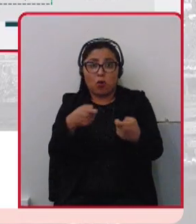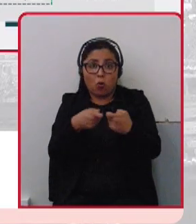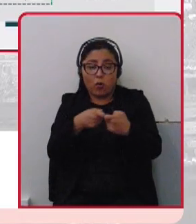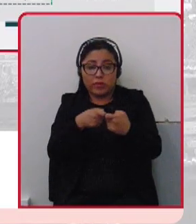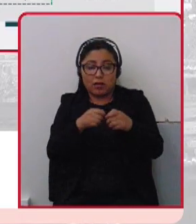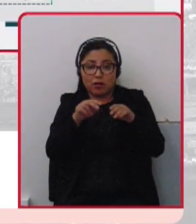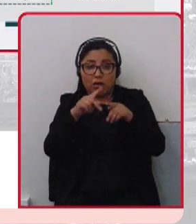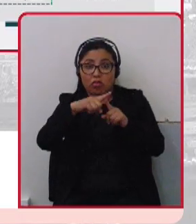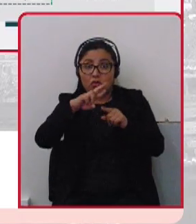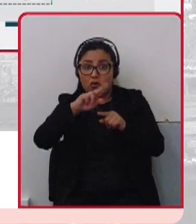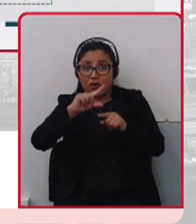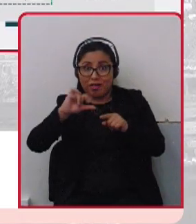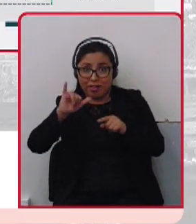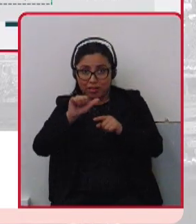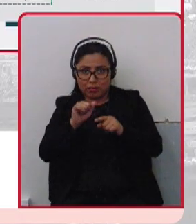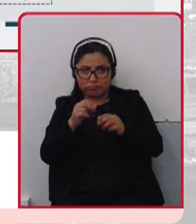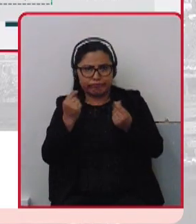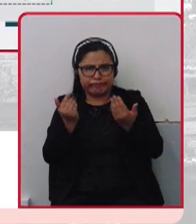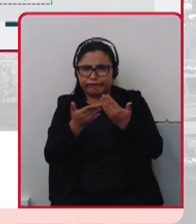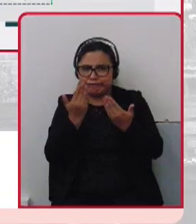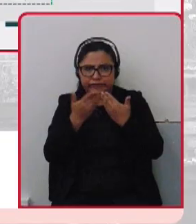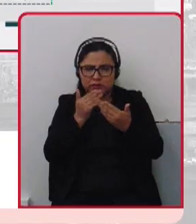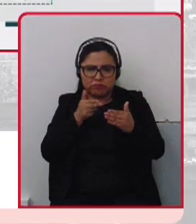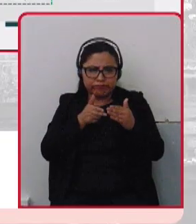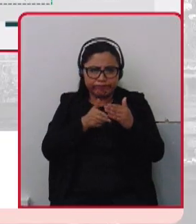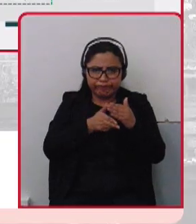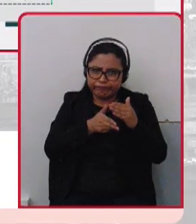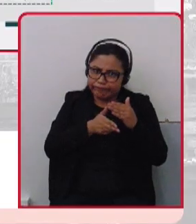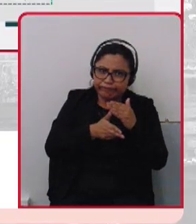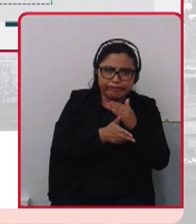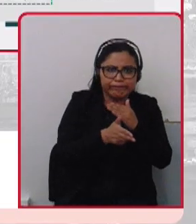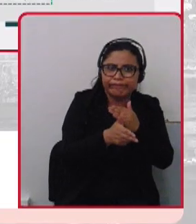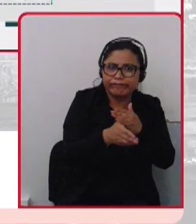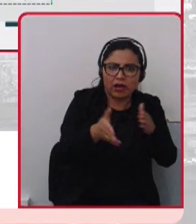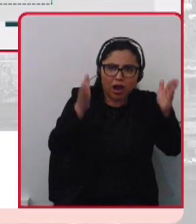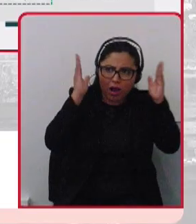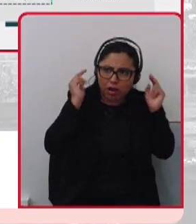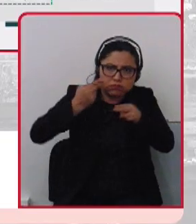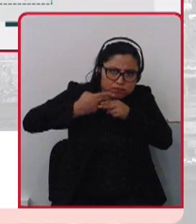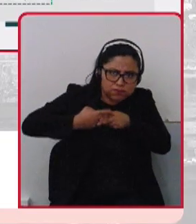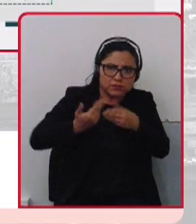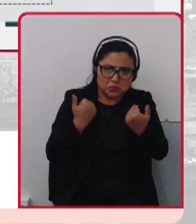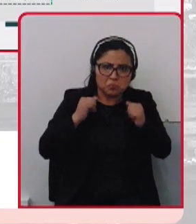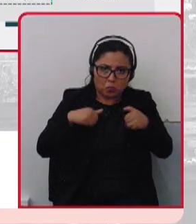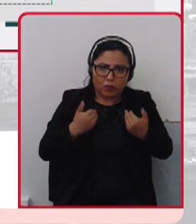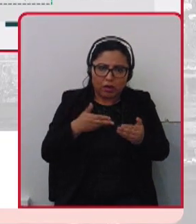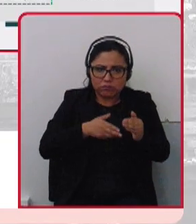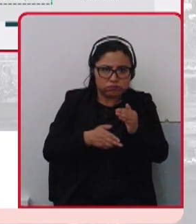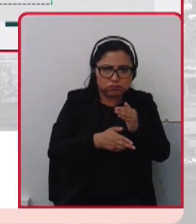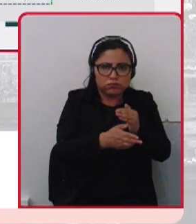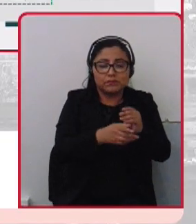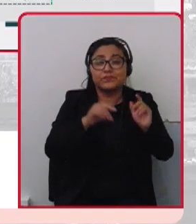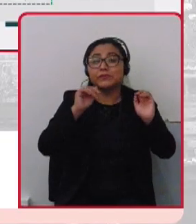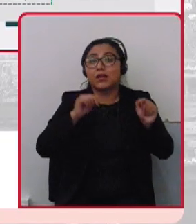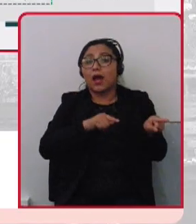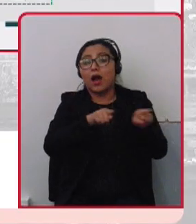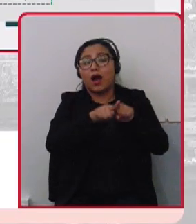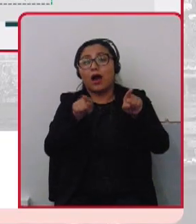sistema trolley, fácilmente puede duplicar su velocidad en la condición subiendo cargado, ¿no? Asimismo, el